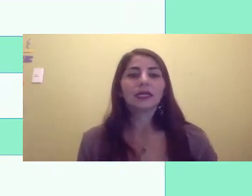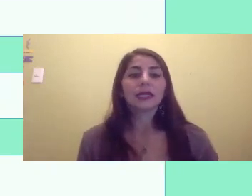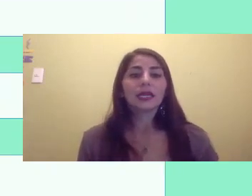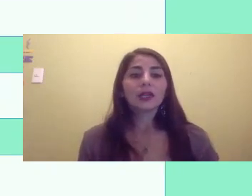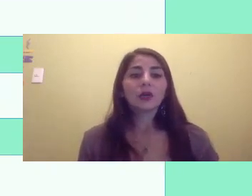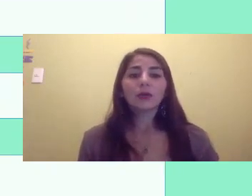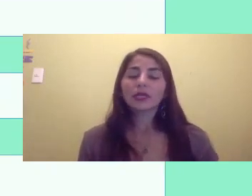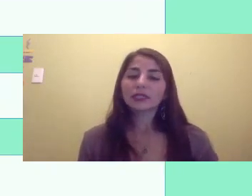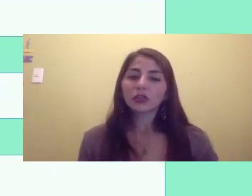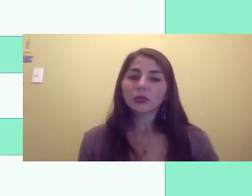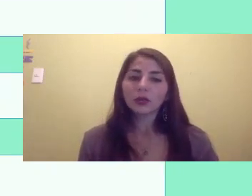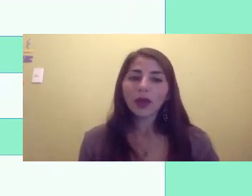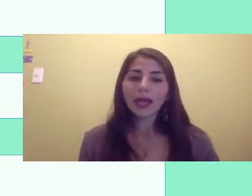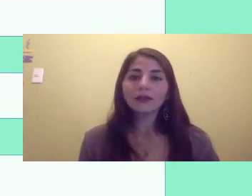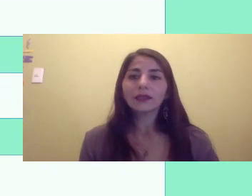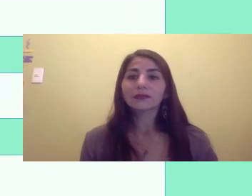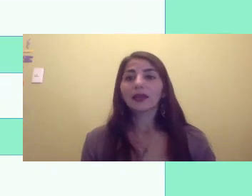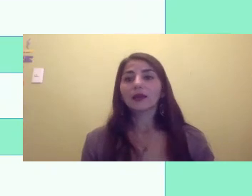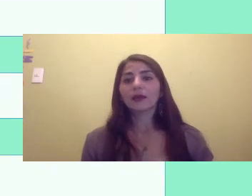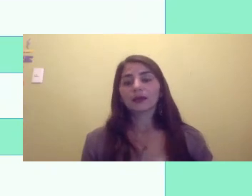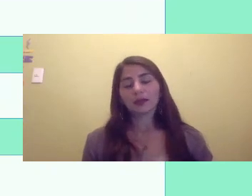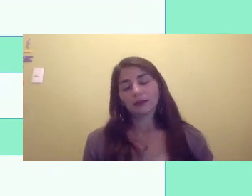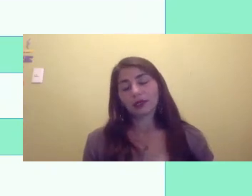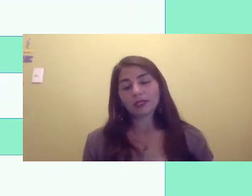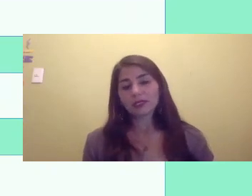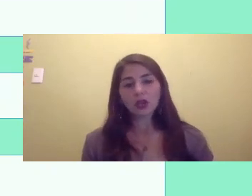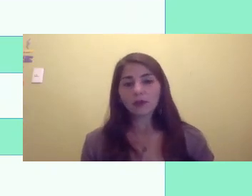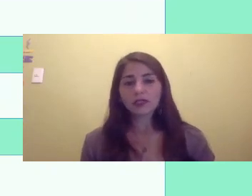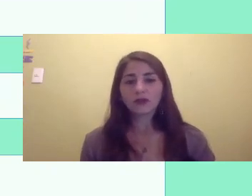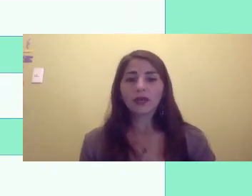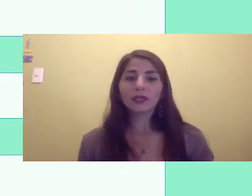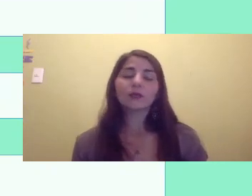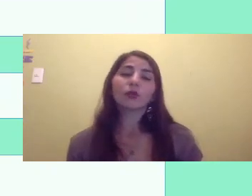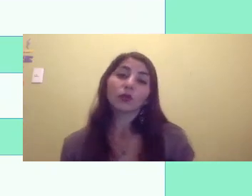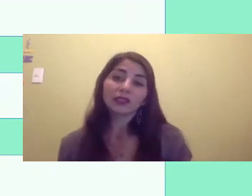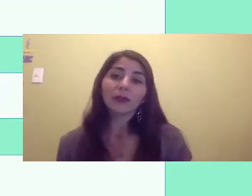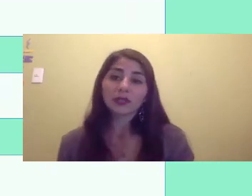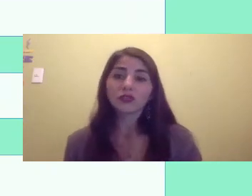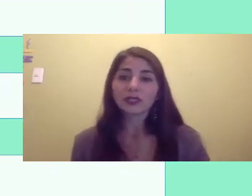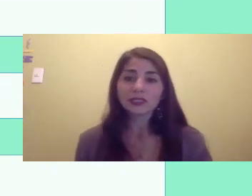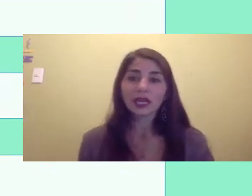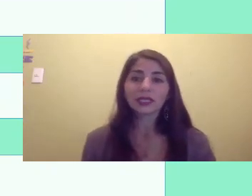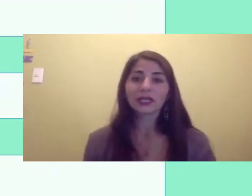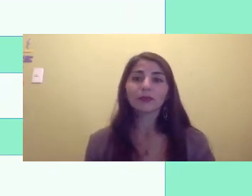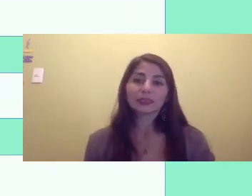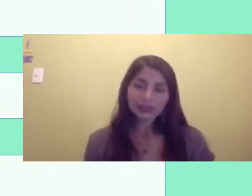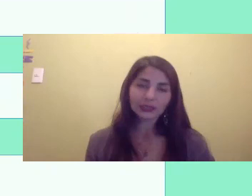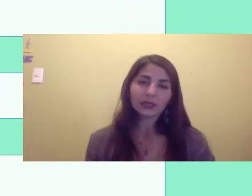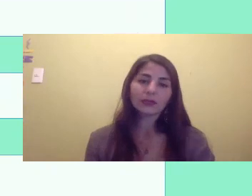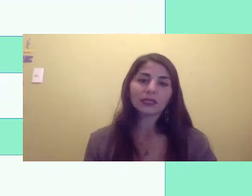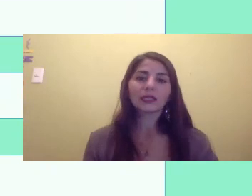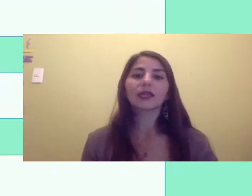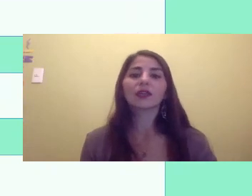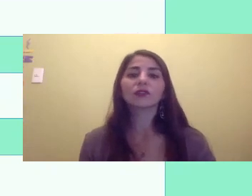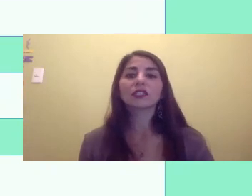distancia. El componente no manual está representado específicamente por nuestra expresión facial que